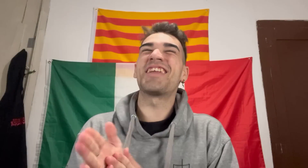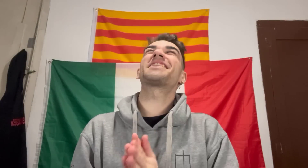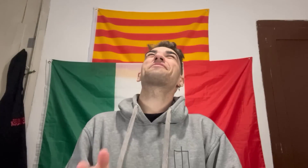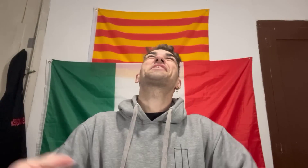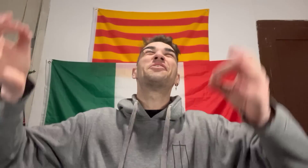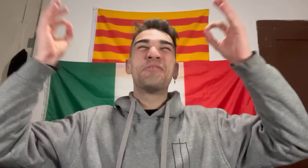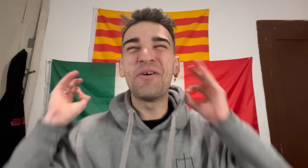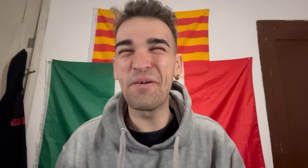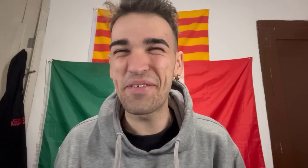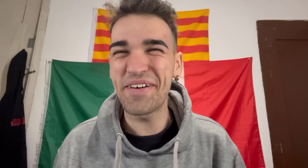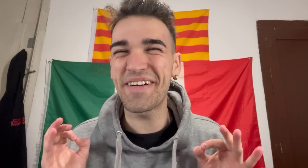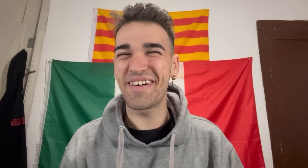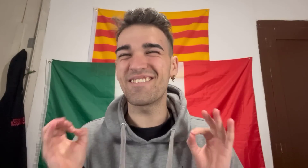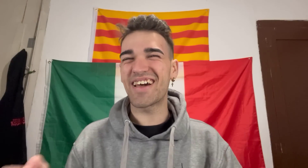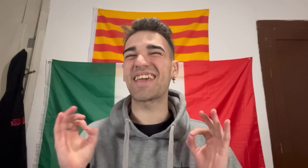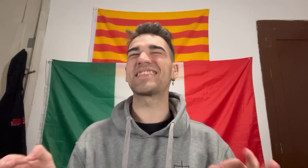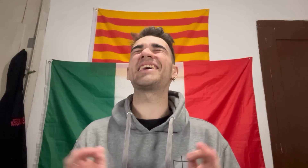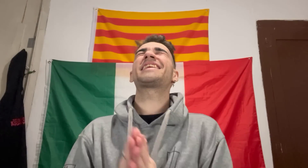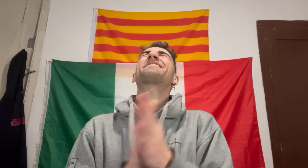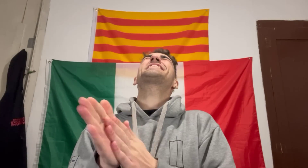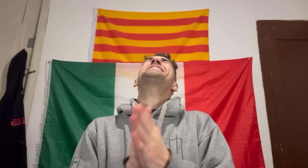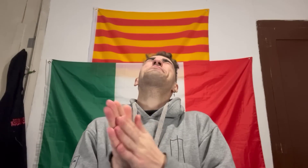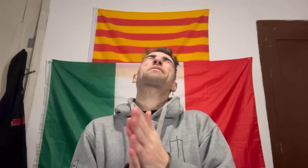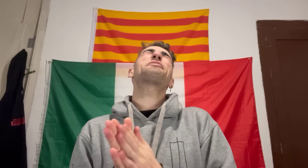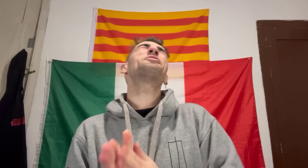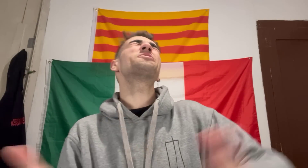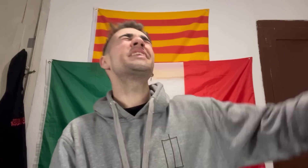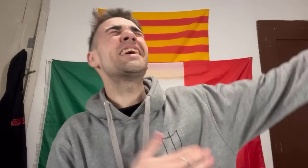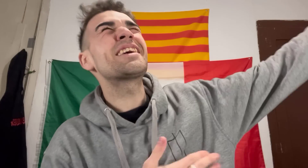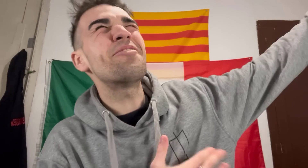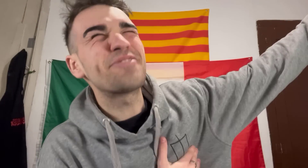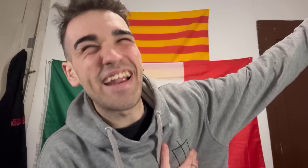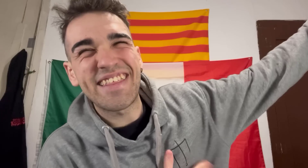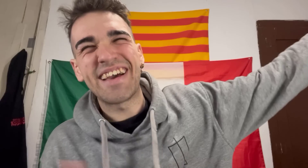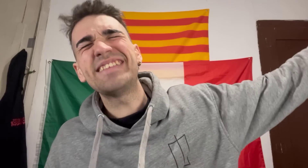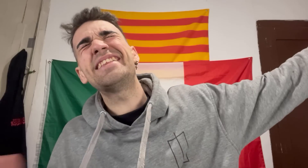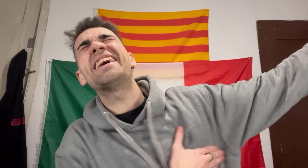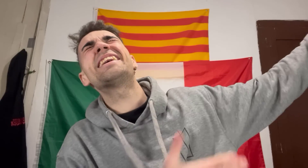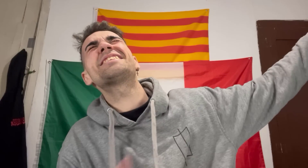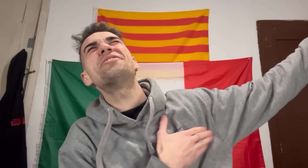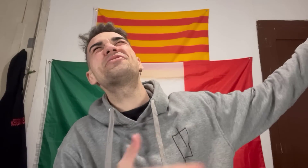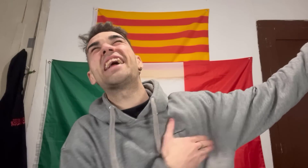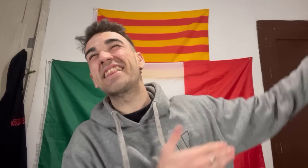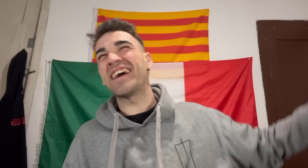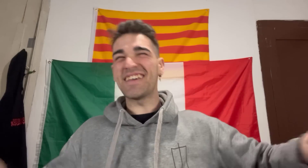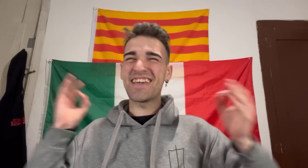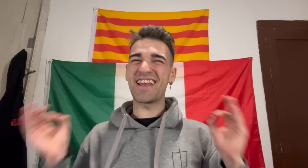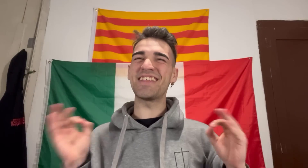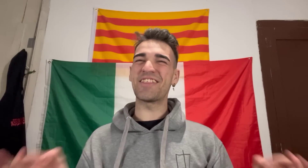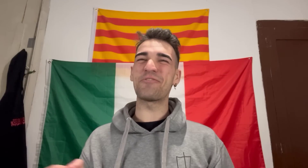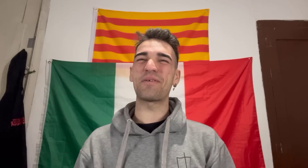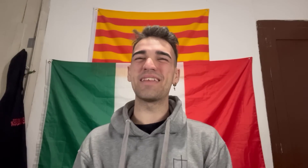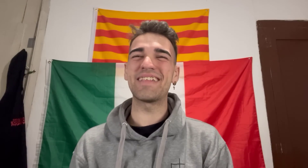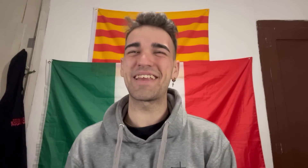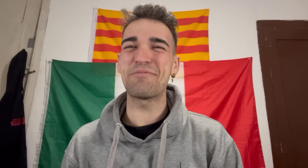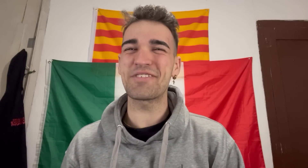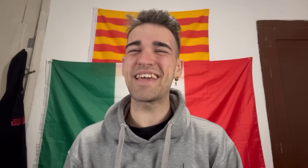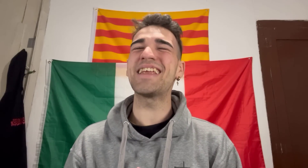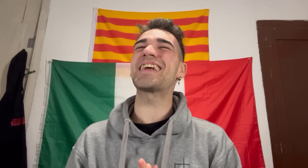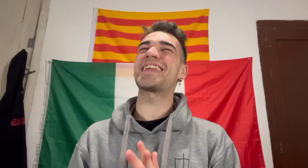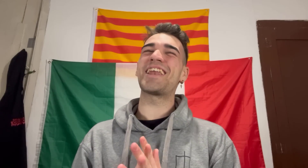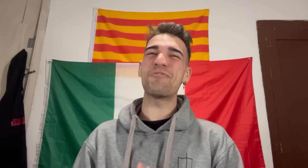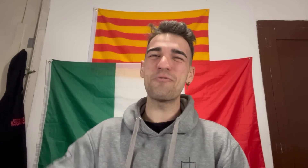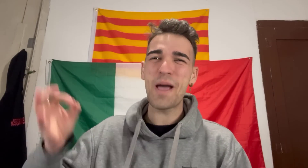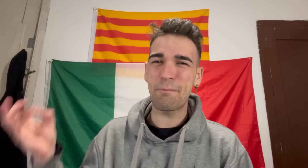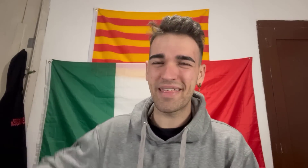¡Ay! ¿Qué pasa, chavales? Estamos aquí en un nuevo vídeo con Mark Style. Ya sabéis, gente, vuestro amigo da confianza, da confianza. Y en el día de hoy, familia, traemos